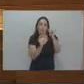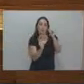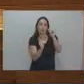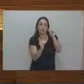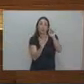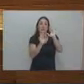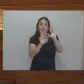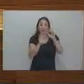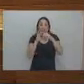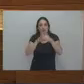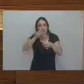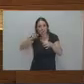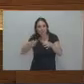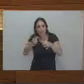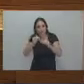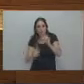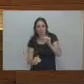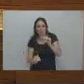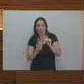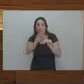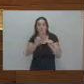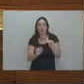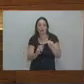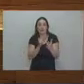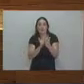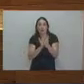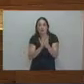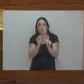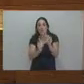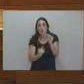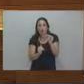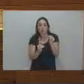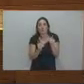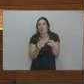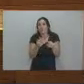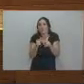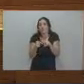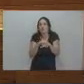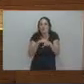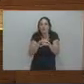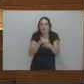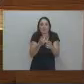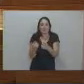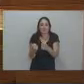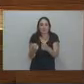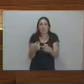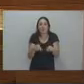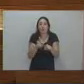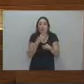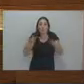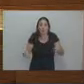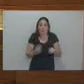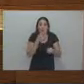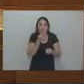pero a quienes menos tienen. Bajar el IVA para aquellos productos de primera necesidad, no subírselo, como decíamos en campaña una y otra vez,